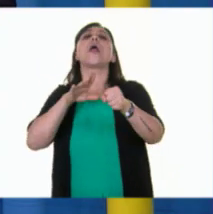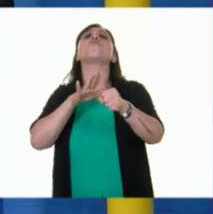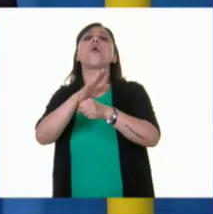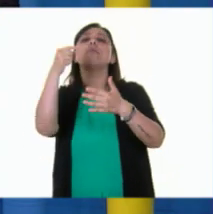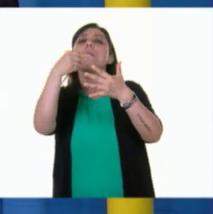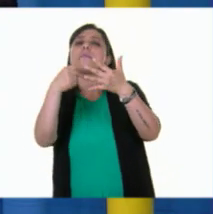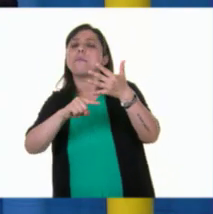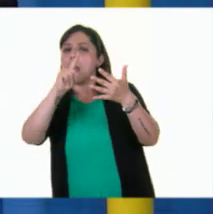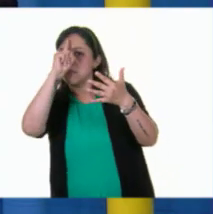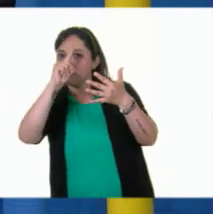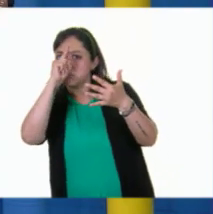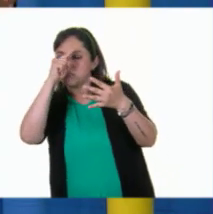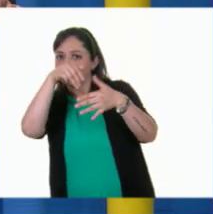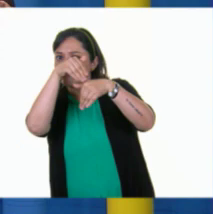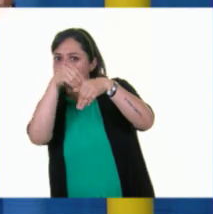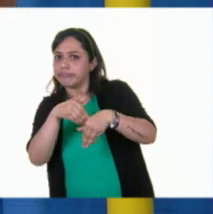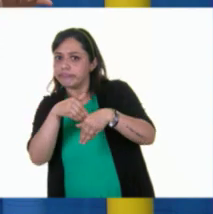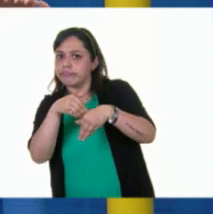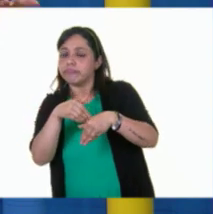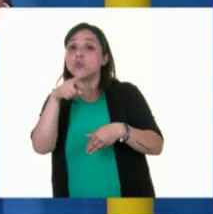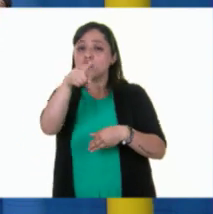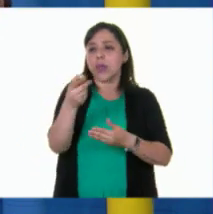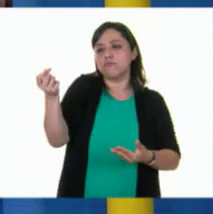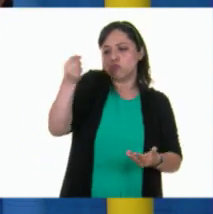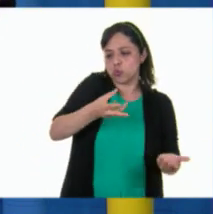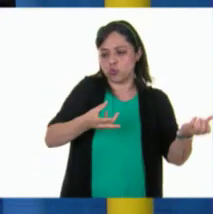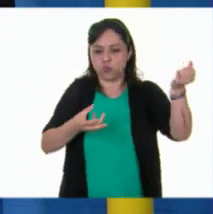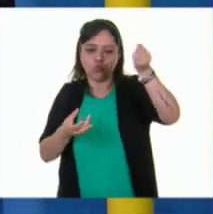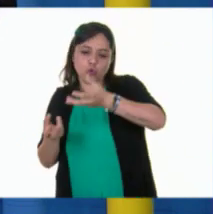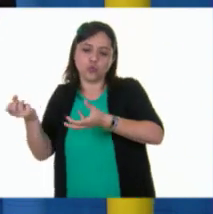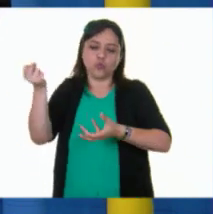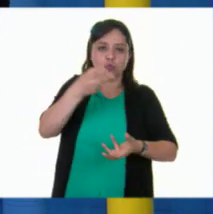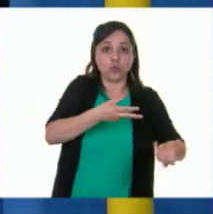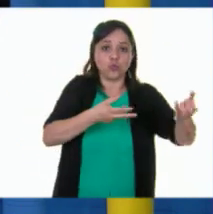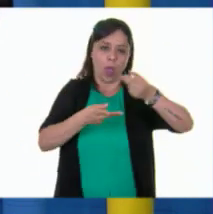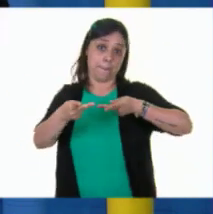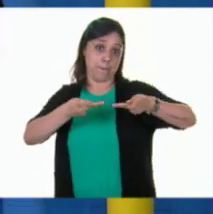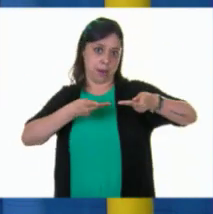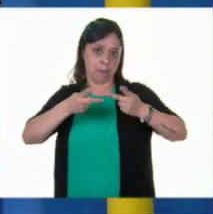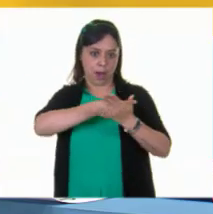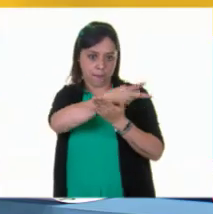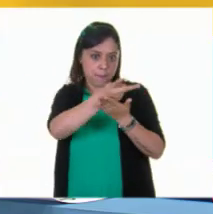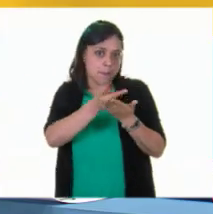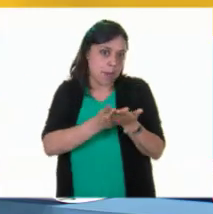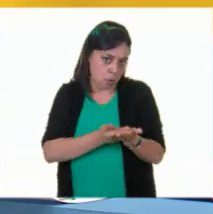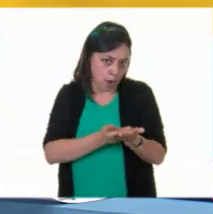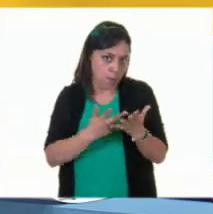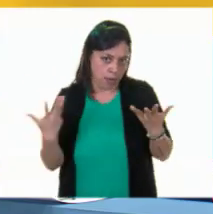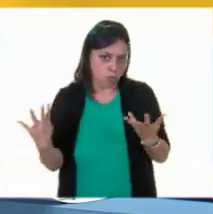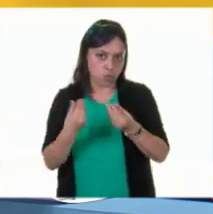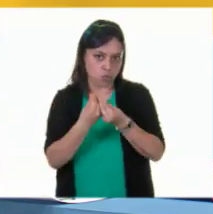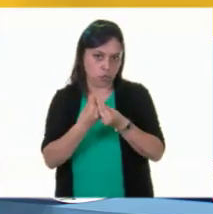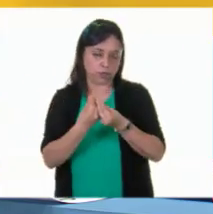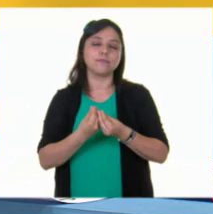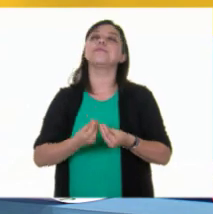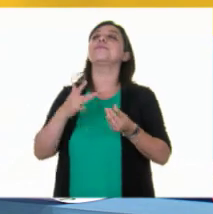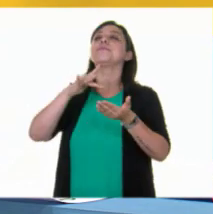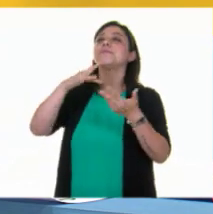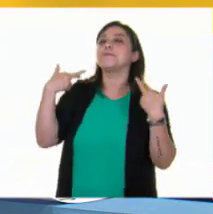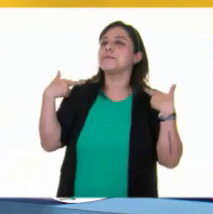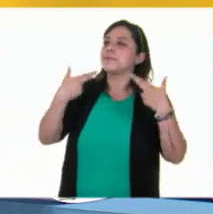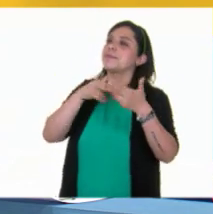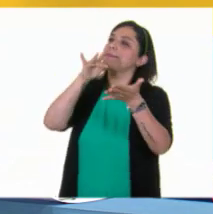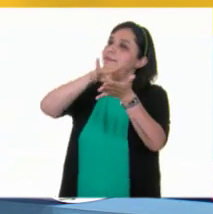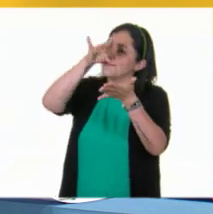las opiniones con la colaboración de todos y hagan planes de acción juntos. Muchas gracias, maestra, por